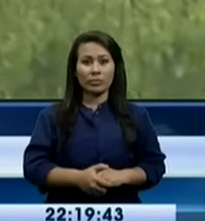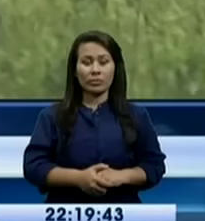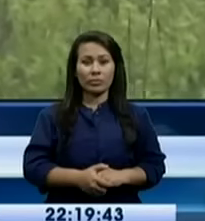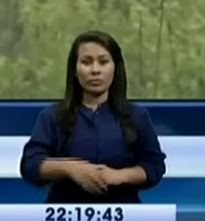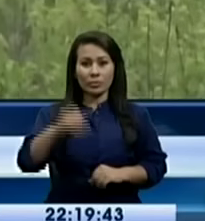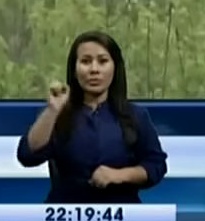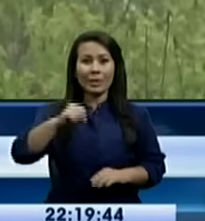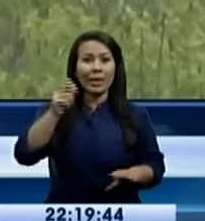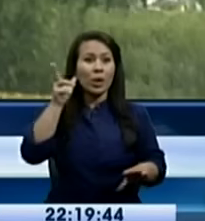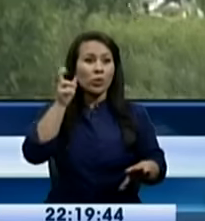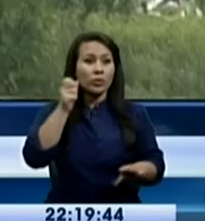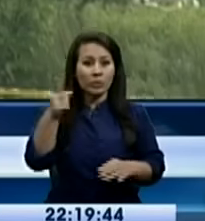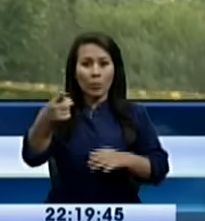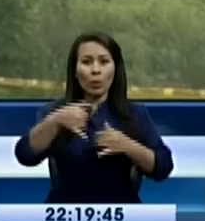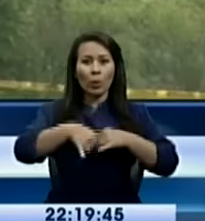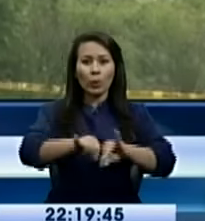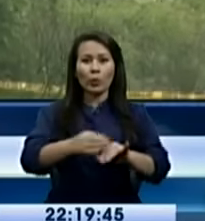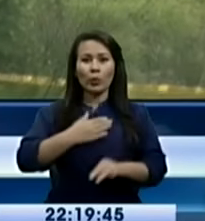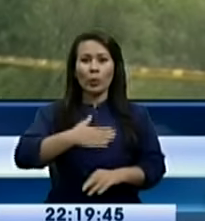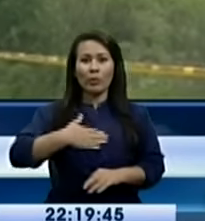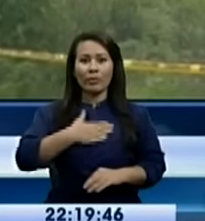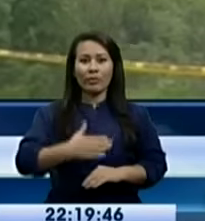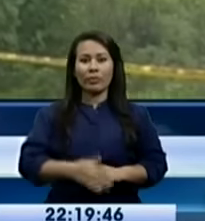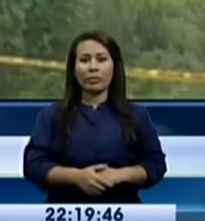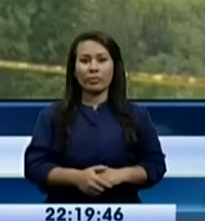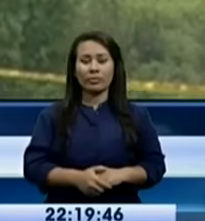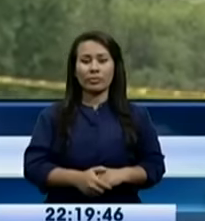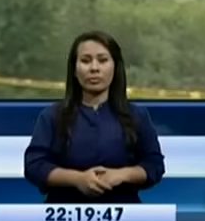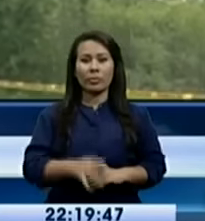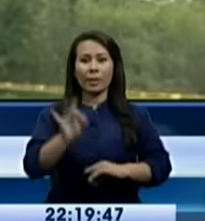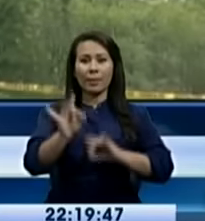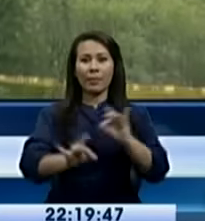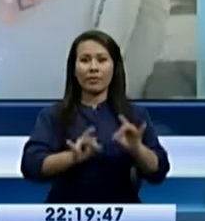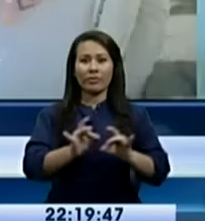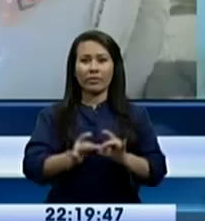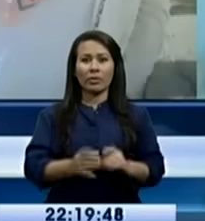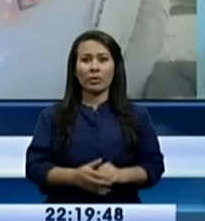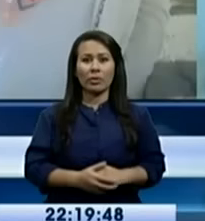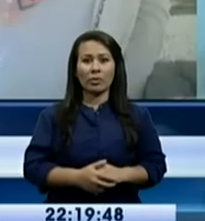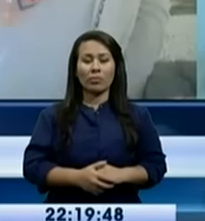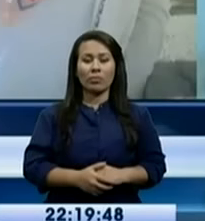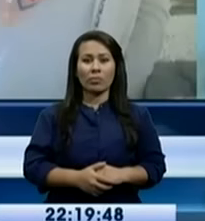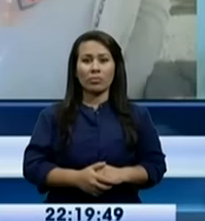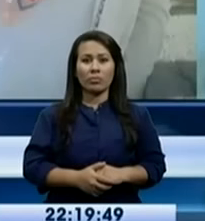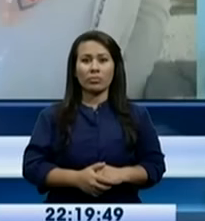Sí, te escuchamos, Ariel. Continúa, por favor. Perfecto. Perfecto. Bueno, no, lo que decía,